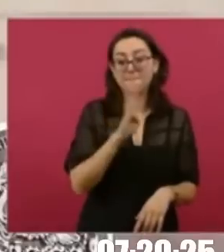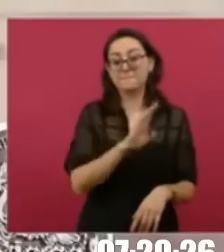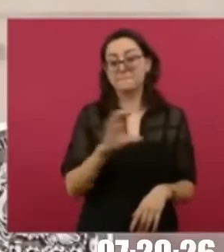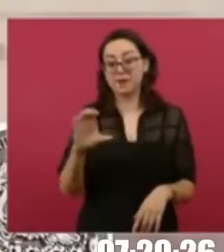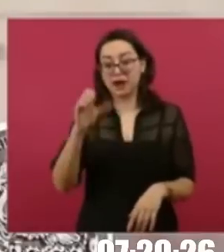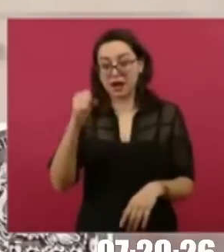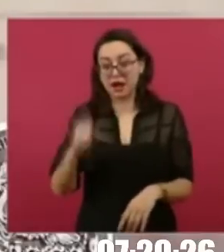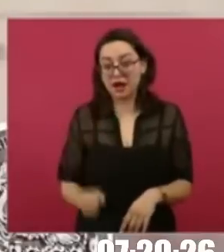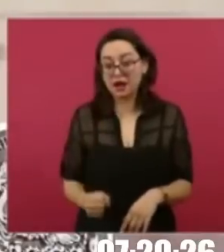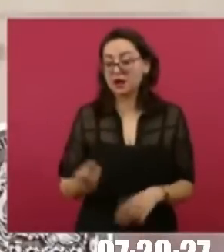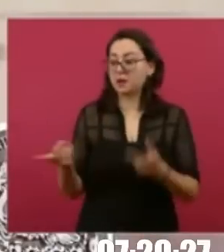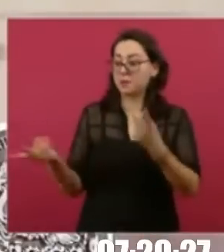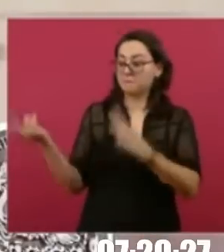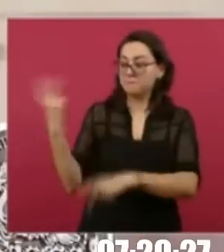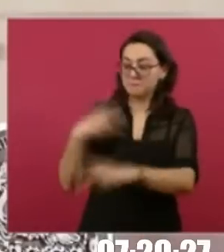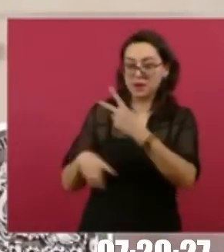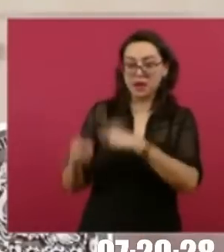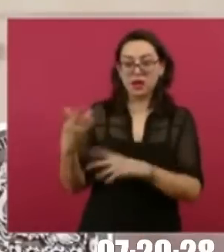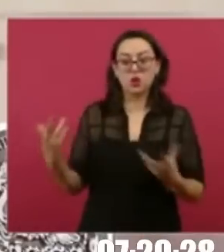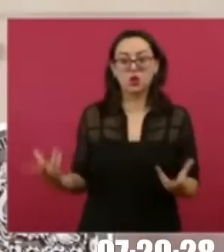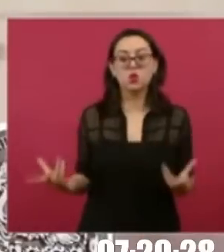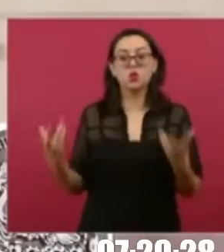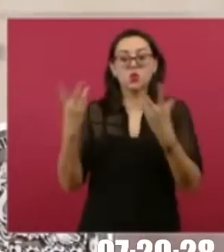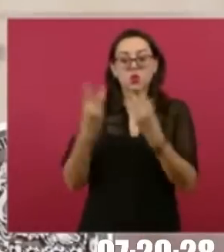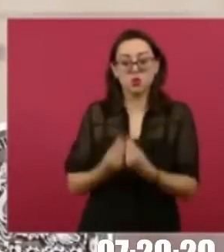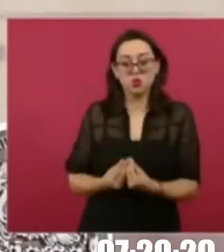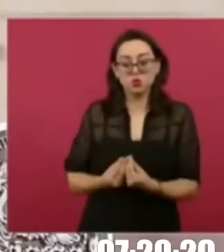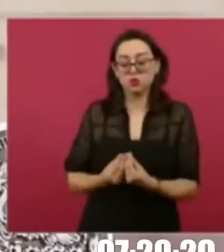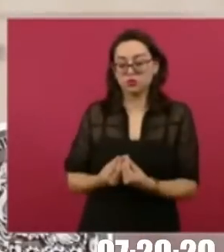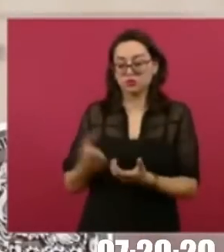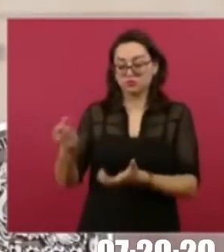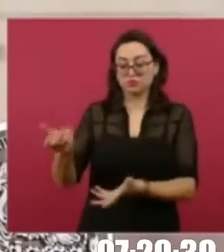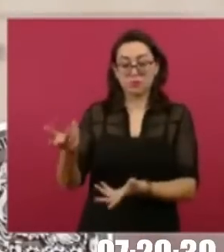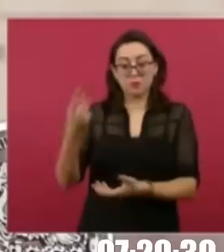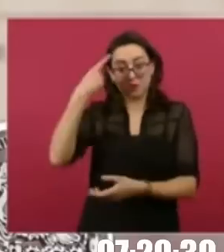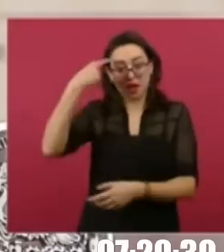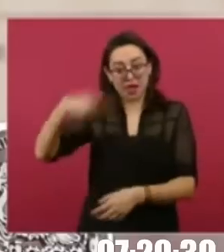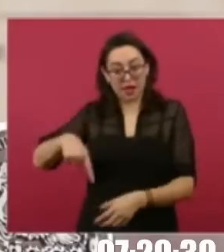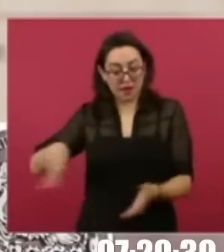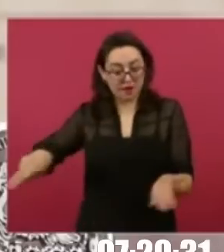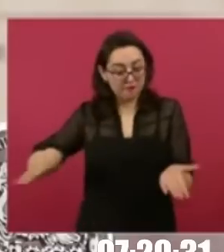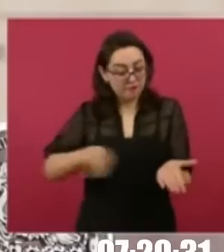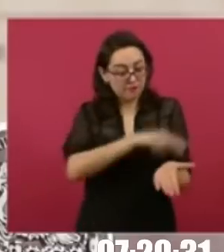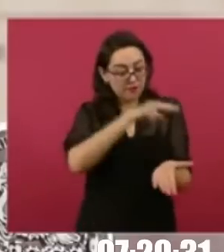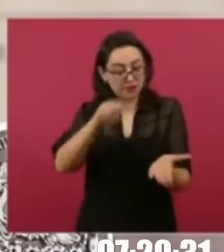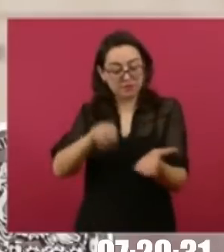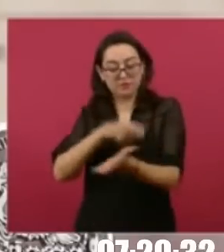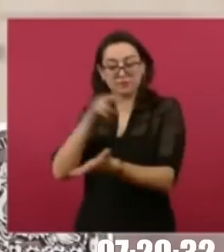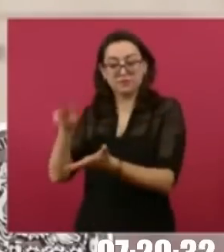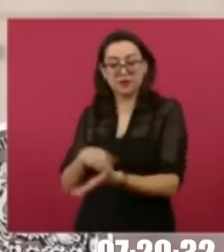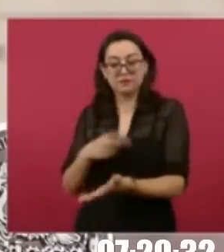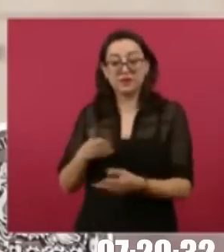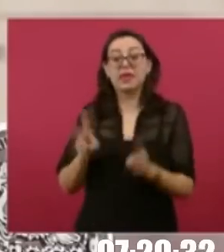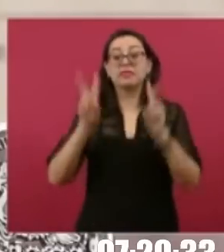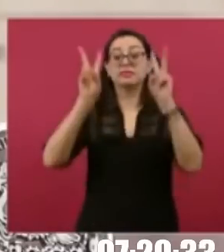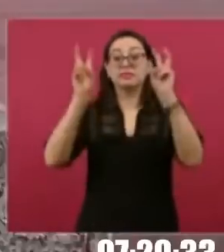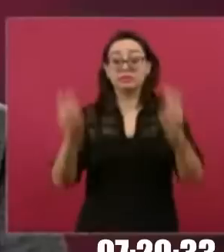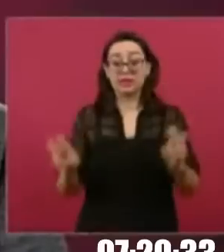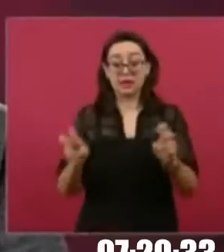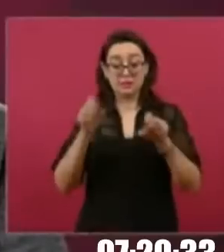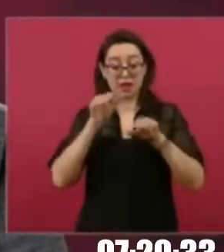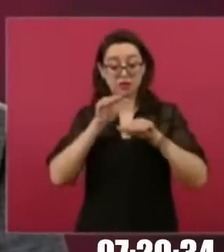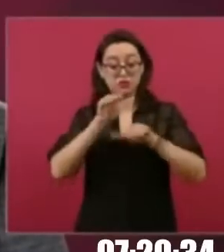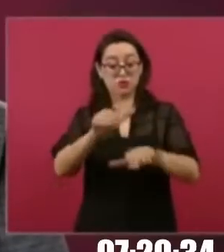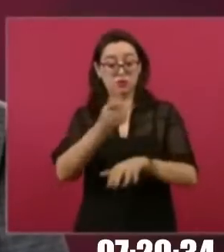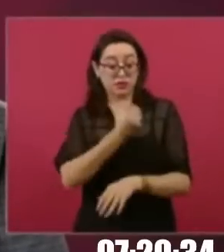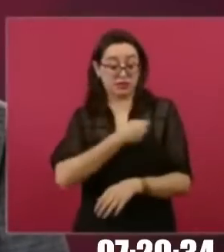acuden hoy a firmar el convenio de transferencia de recursos para concurrir con la federación en la prestación de los servicios